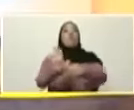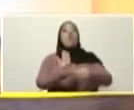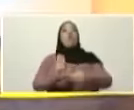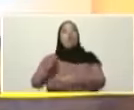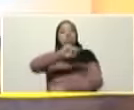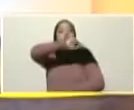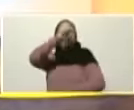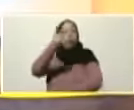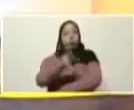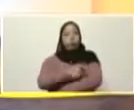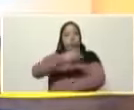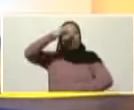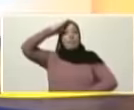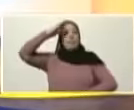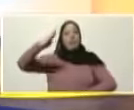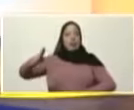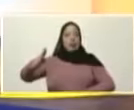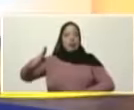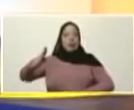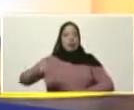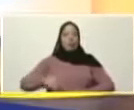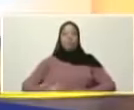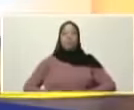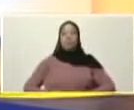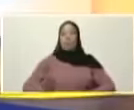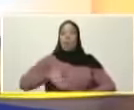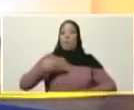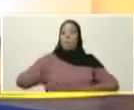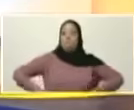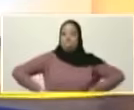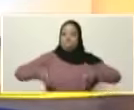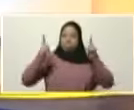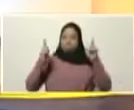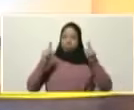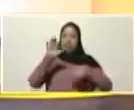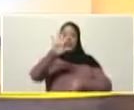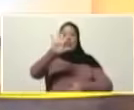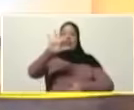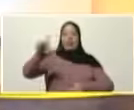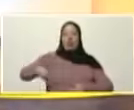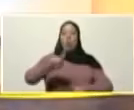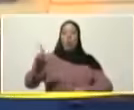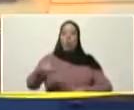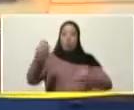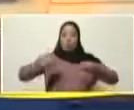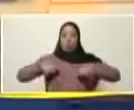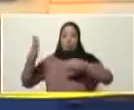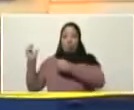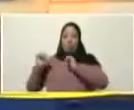fuerza militar de venezuela que vive el 5 de julio adelante